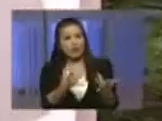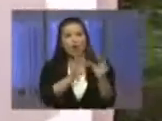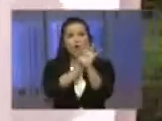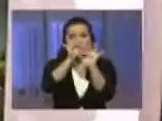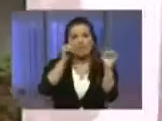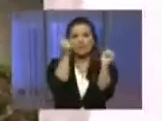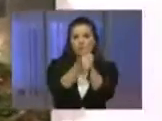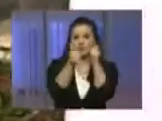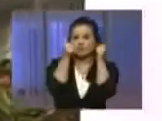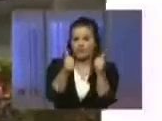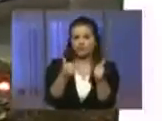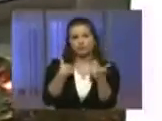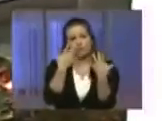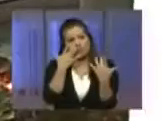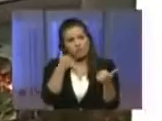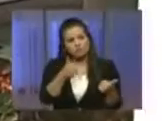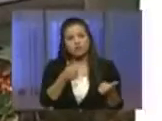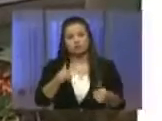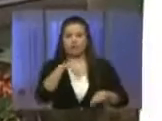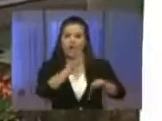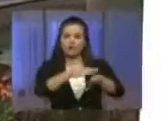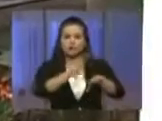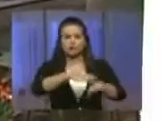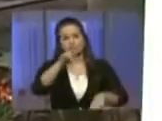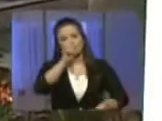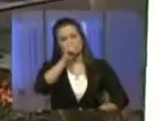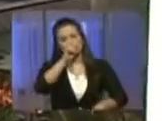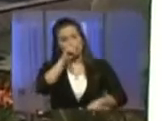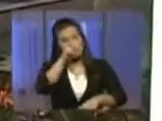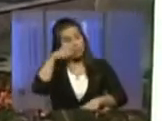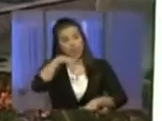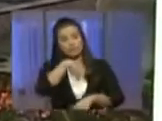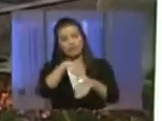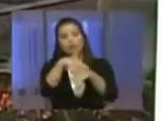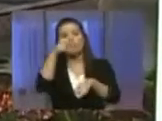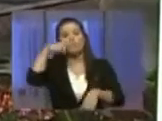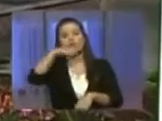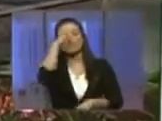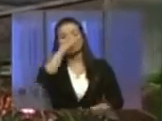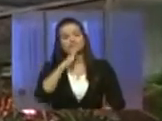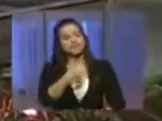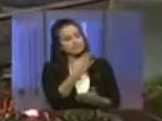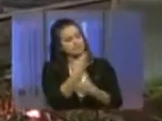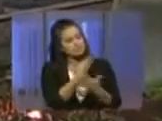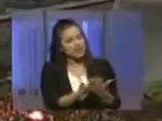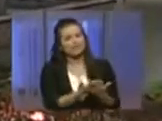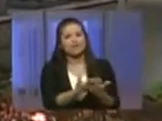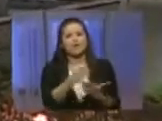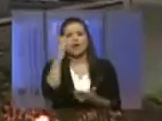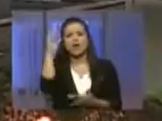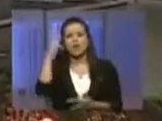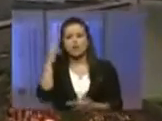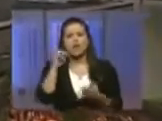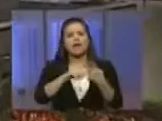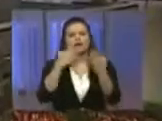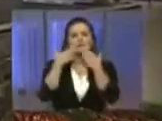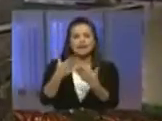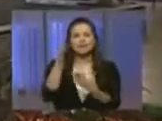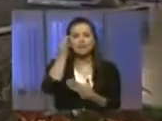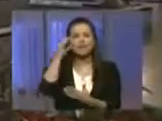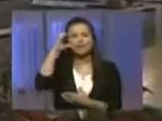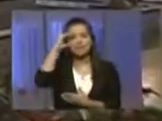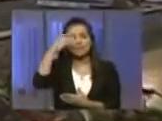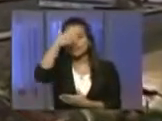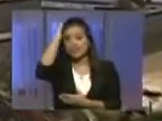al pueblo brasilero desde aquí hermano pueblo brasilero Gracias Lula Gracias Dilma